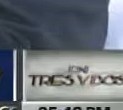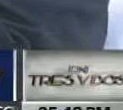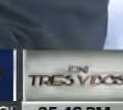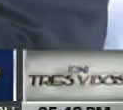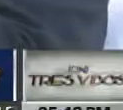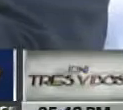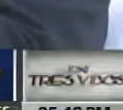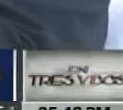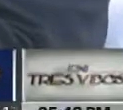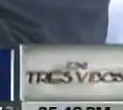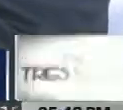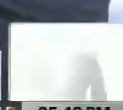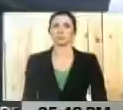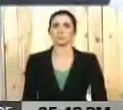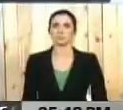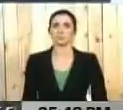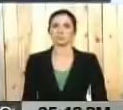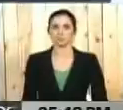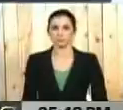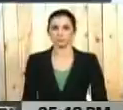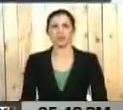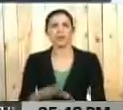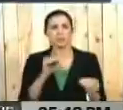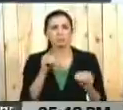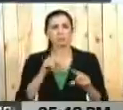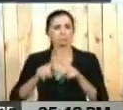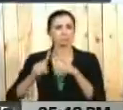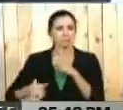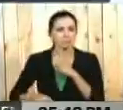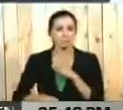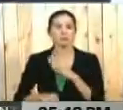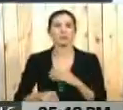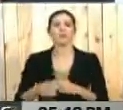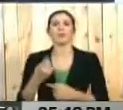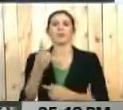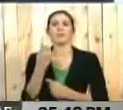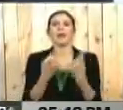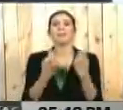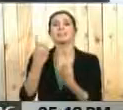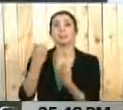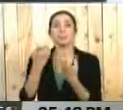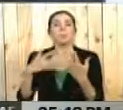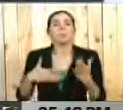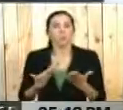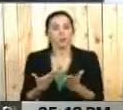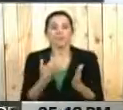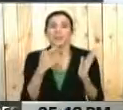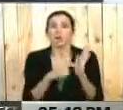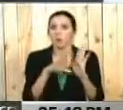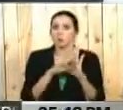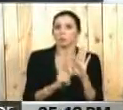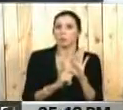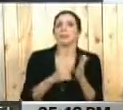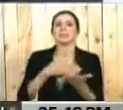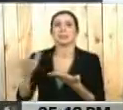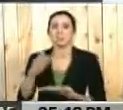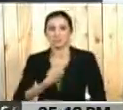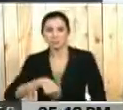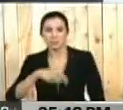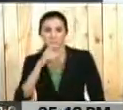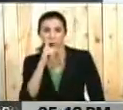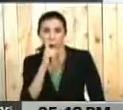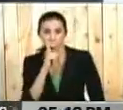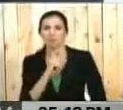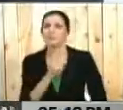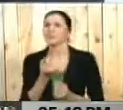Supremo. Es decir, ellos hablaron de todas las llamadas faltas absolutas previstas en la Constitución. Ninguna de ellas